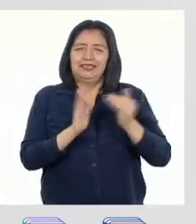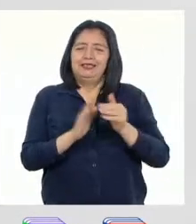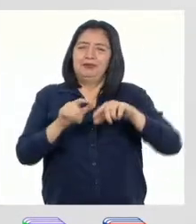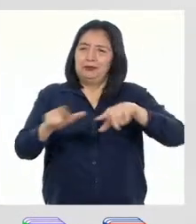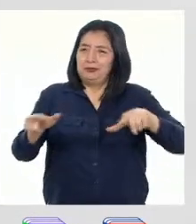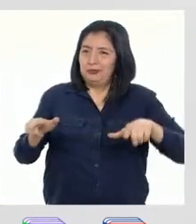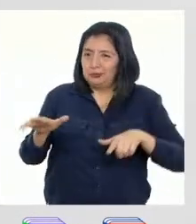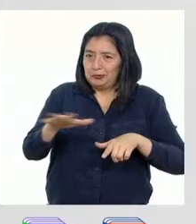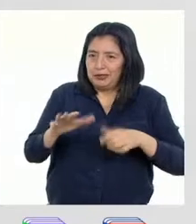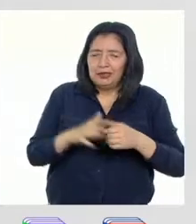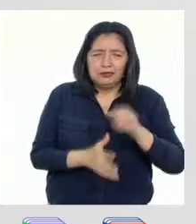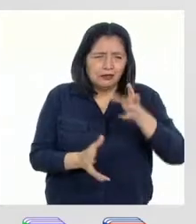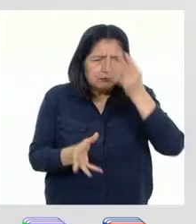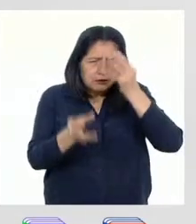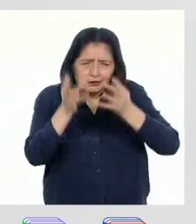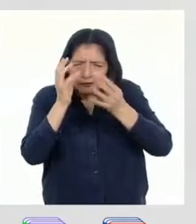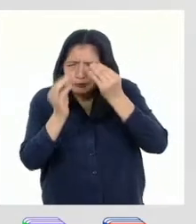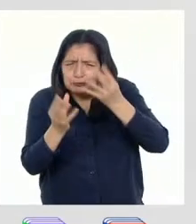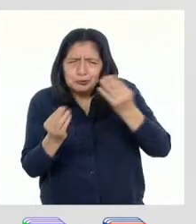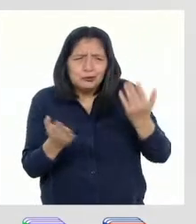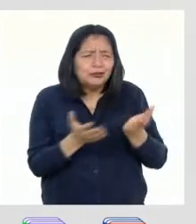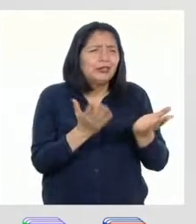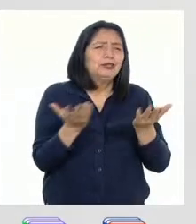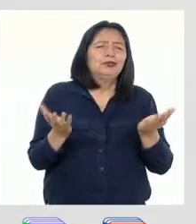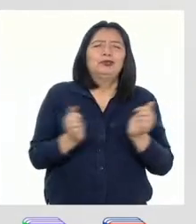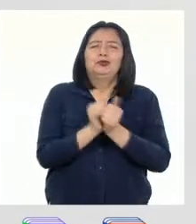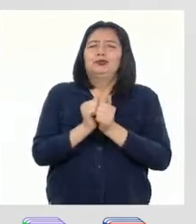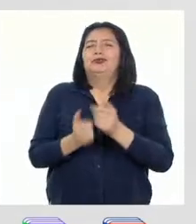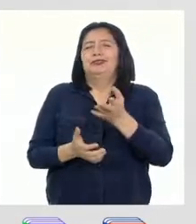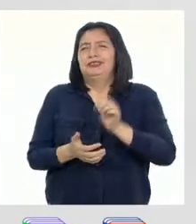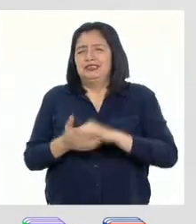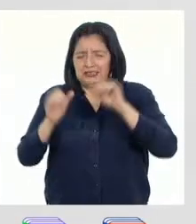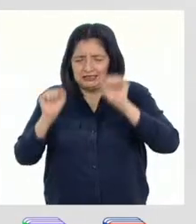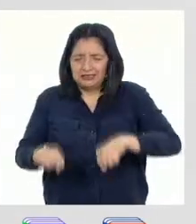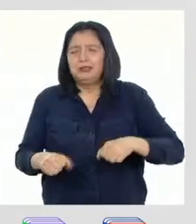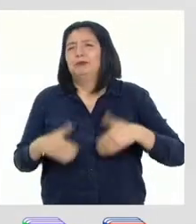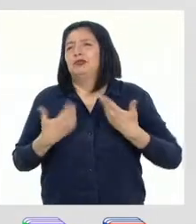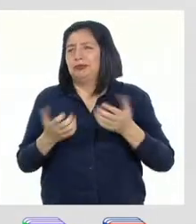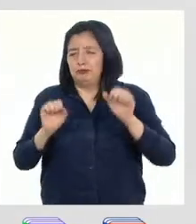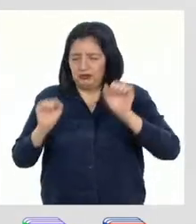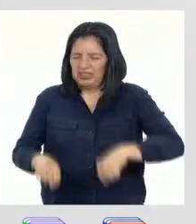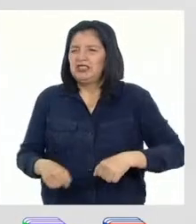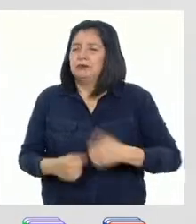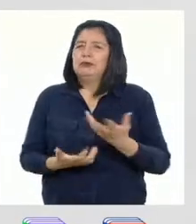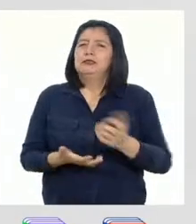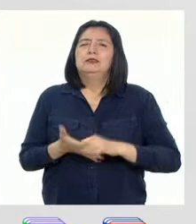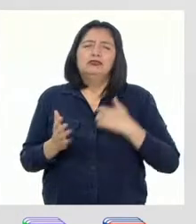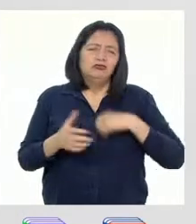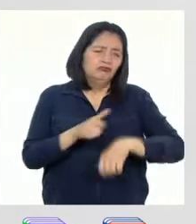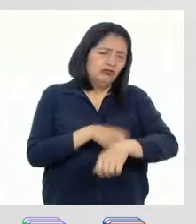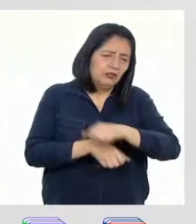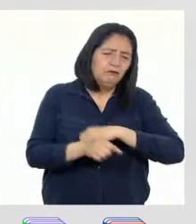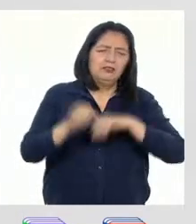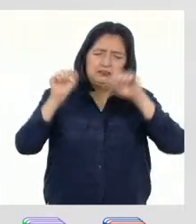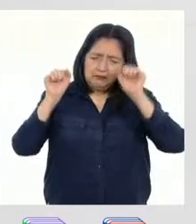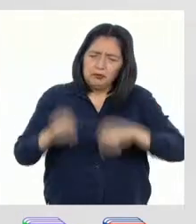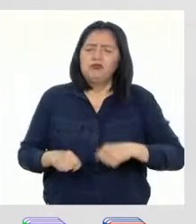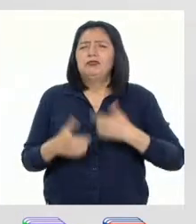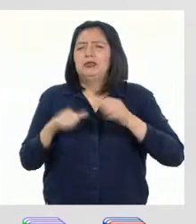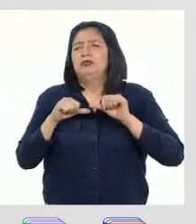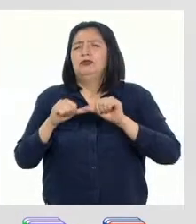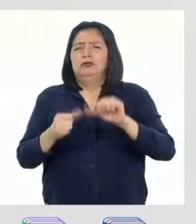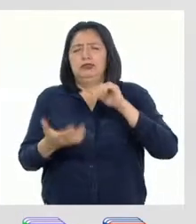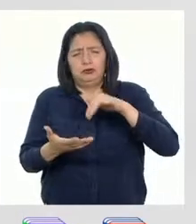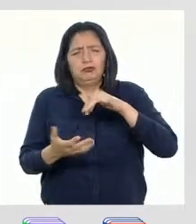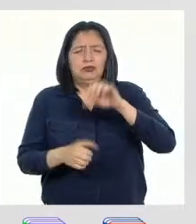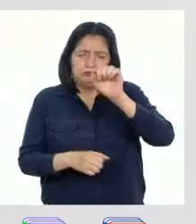un espacio en el que descubramos miles de cosas juntos y entre ellas que sí se puede. que con esfuerzo y dedicación sí es posible continuar con